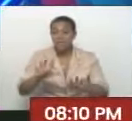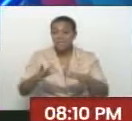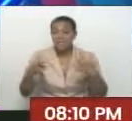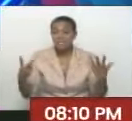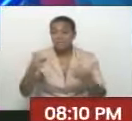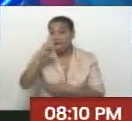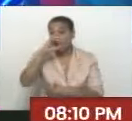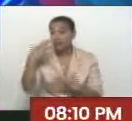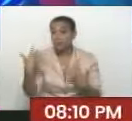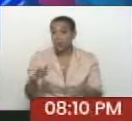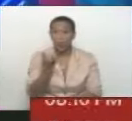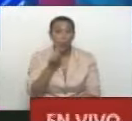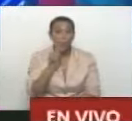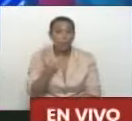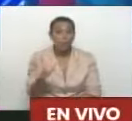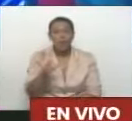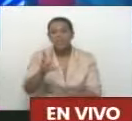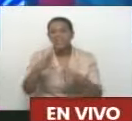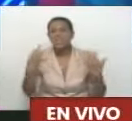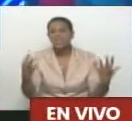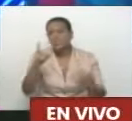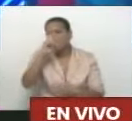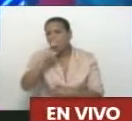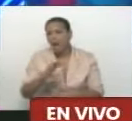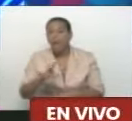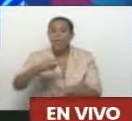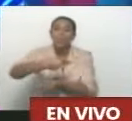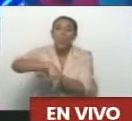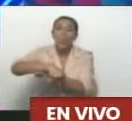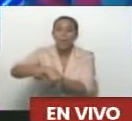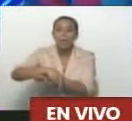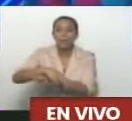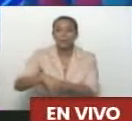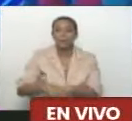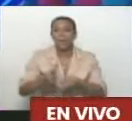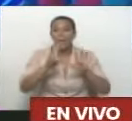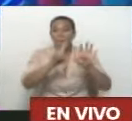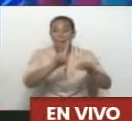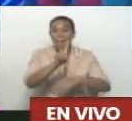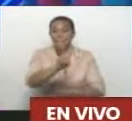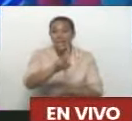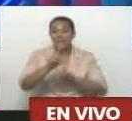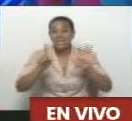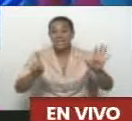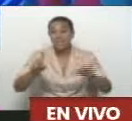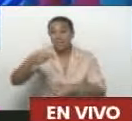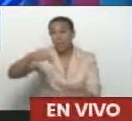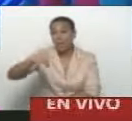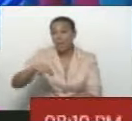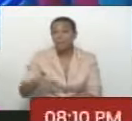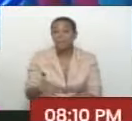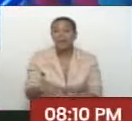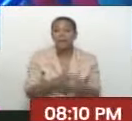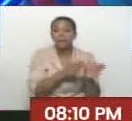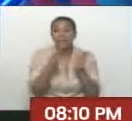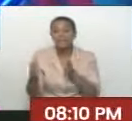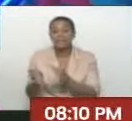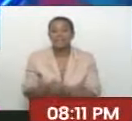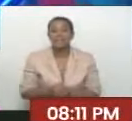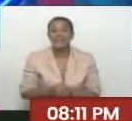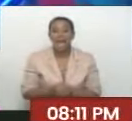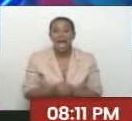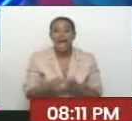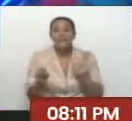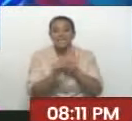17. Una chamita, ¿cuándo cumple los 18? En noviembre, 26. 26, tres días después que yo. Claro, Sagitario los